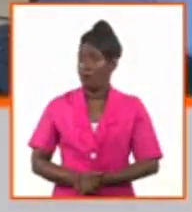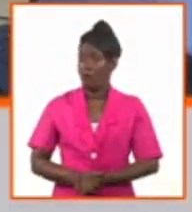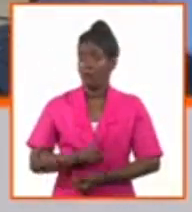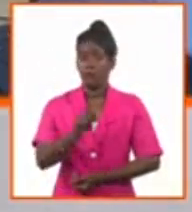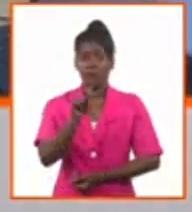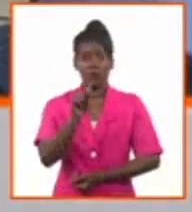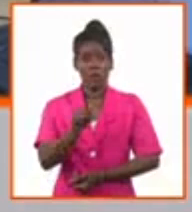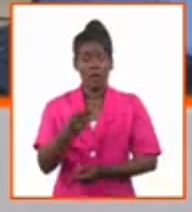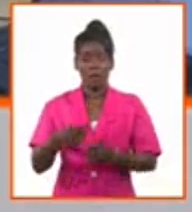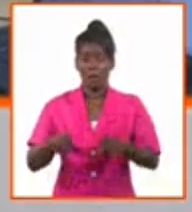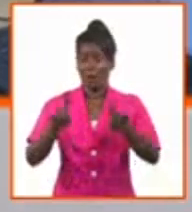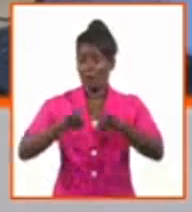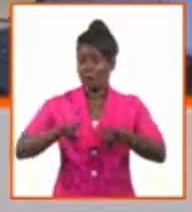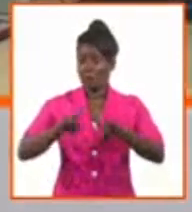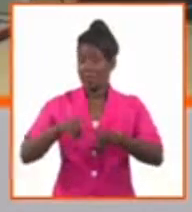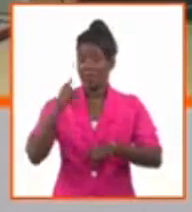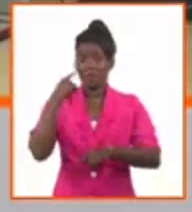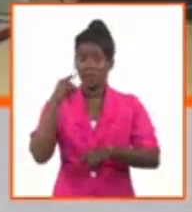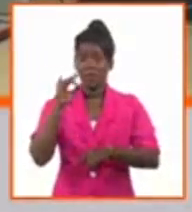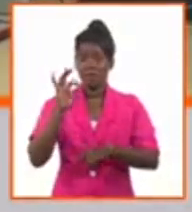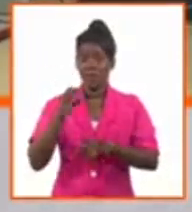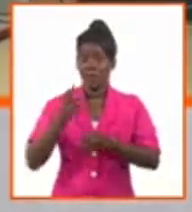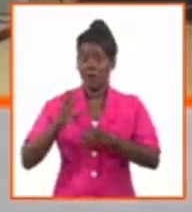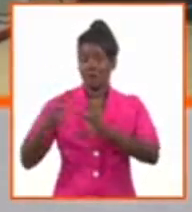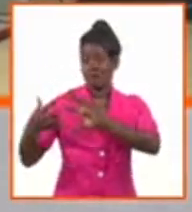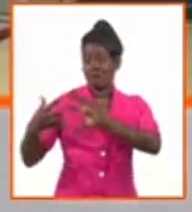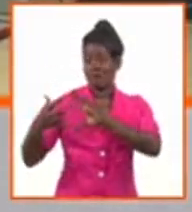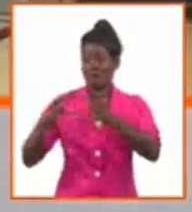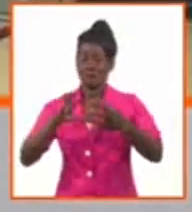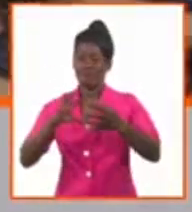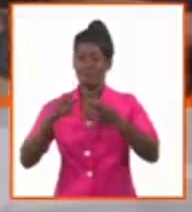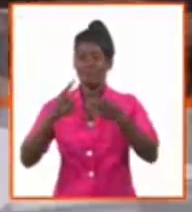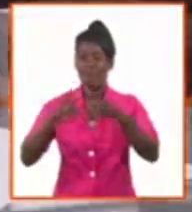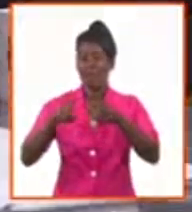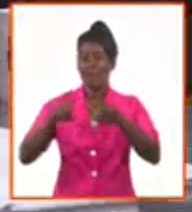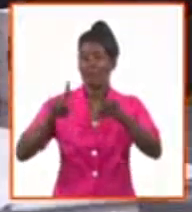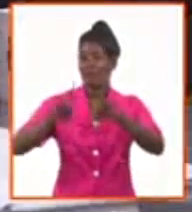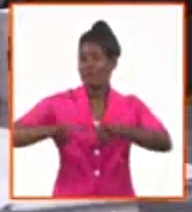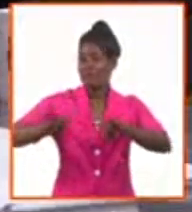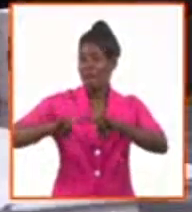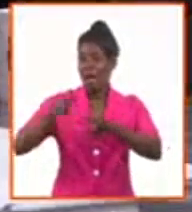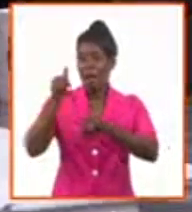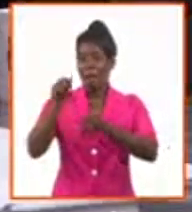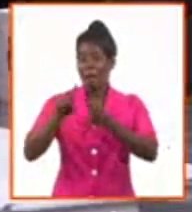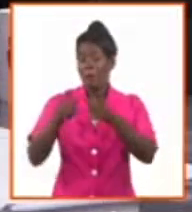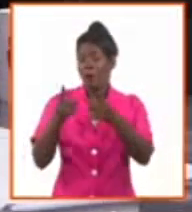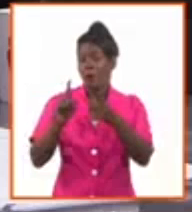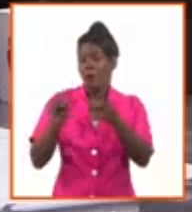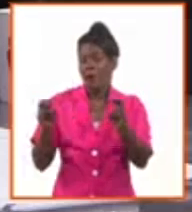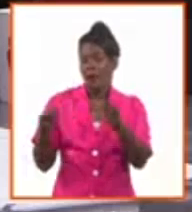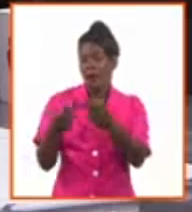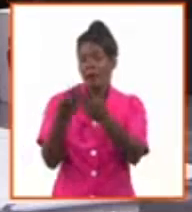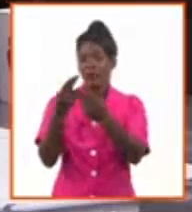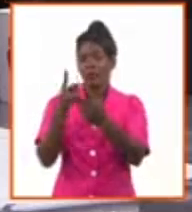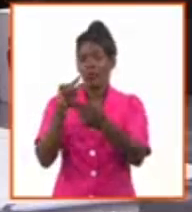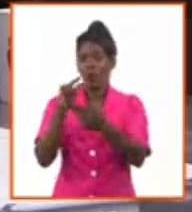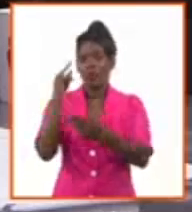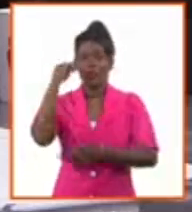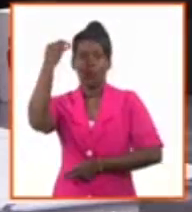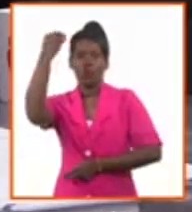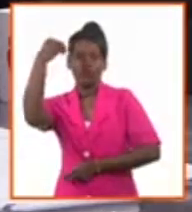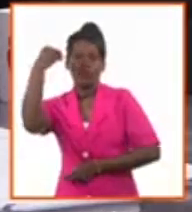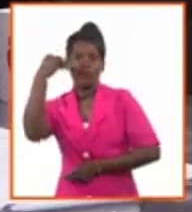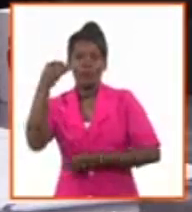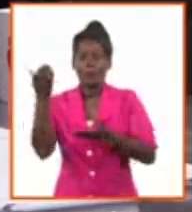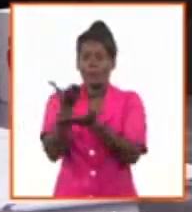esa dinámica que siempre ha existido en la FEU, rivalidad pero unidad en las estrategias, ¿no? Y un poco también, pues,